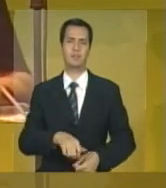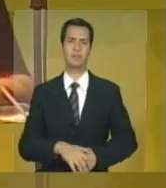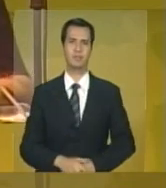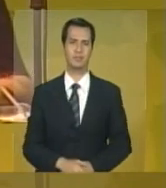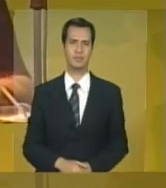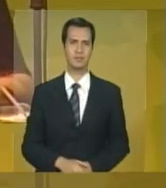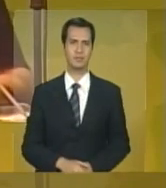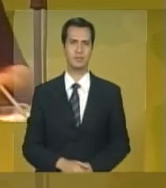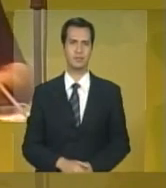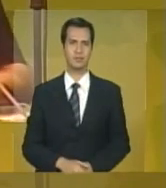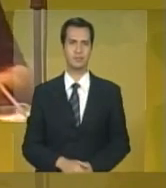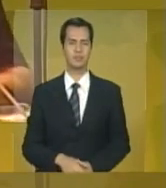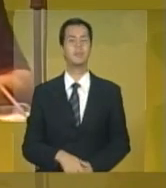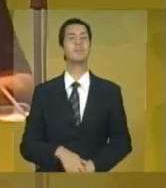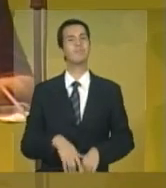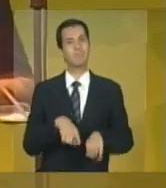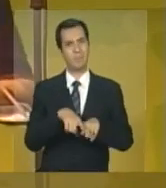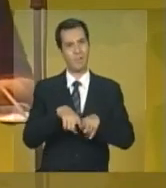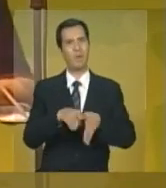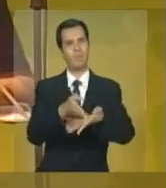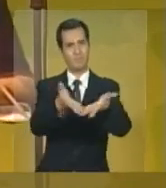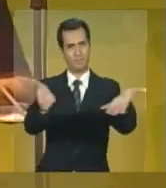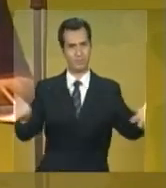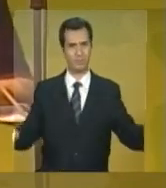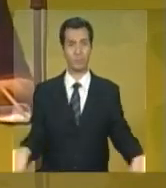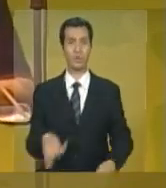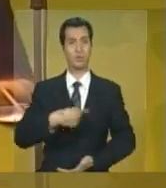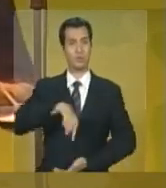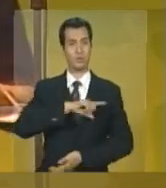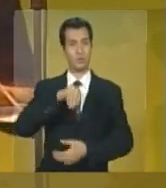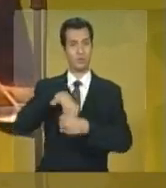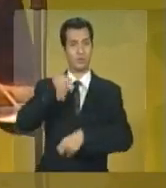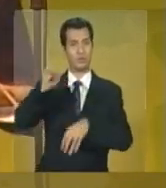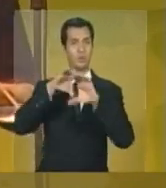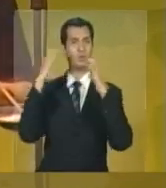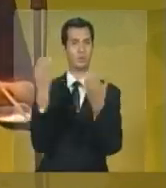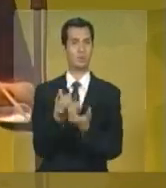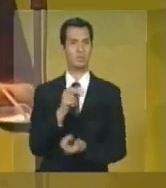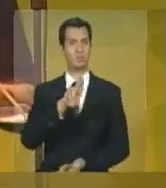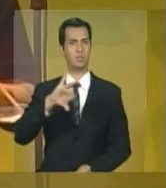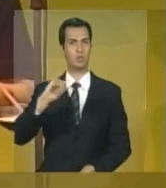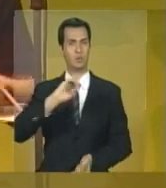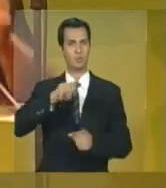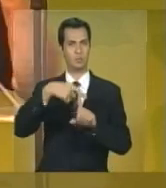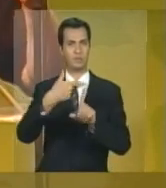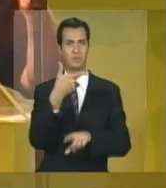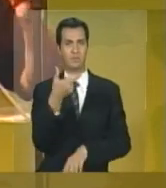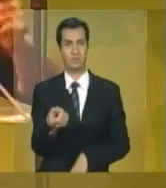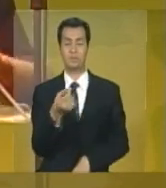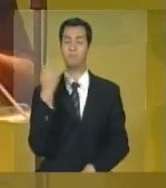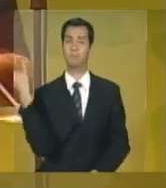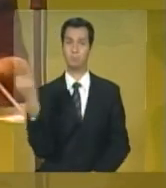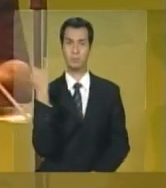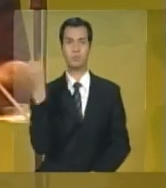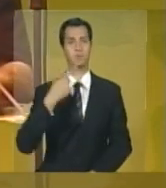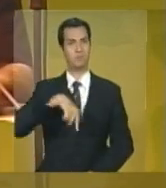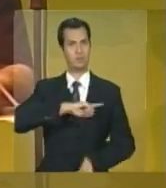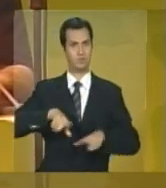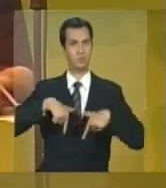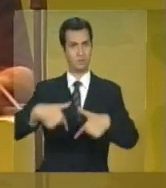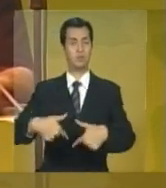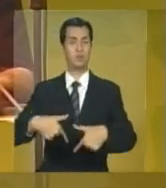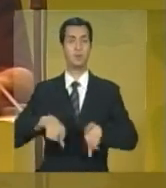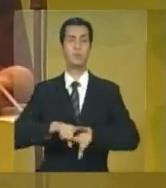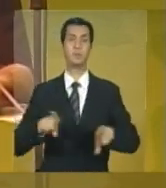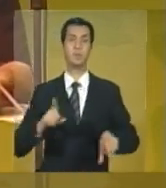Hermanos y hermanas, el desafío que tenemos hacia Río Más 20 es muy importante, pero juntos, así como